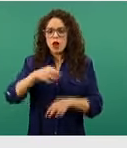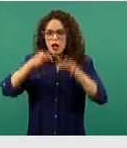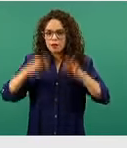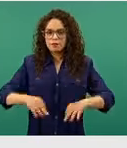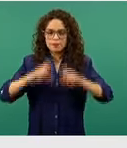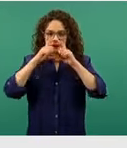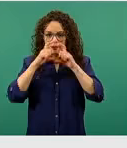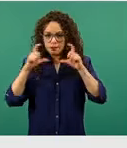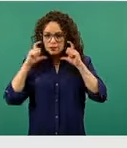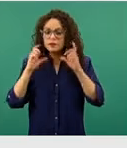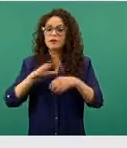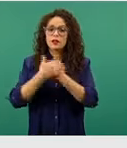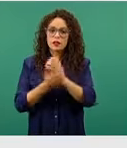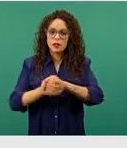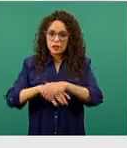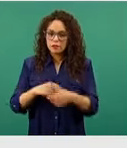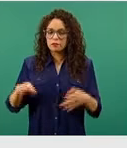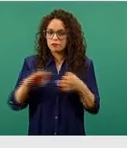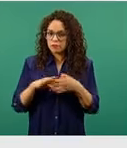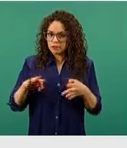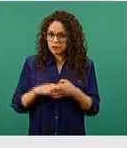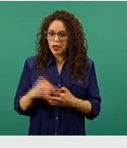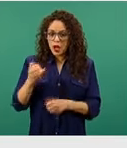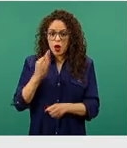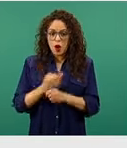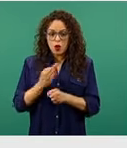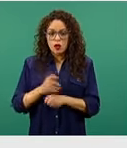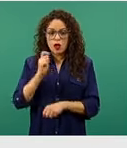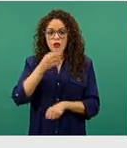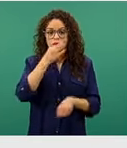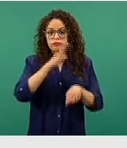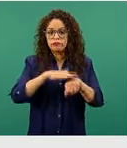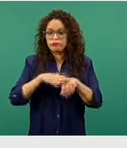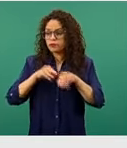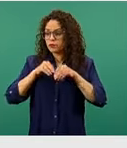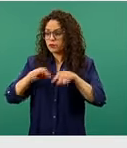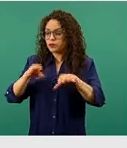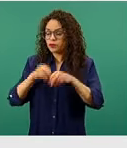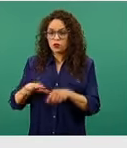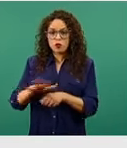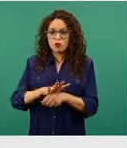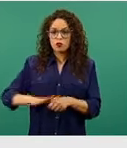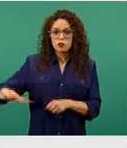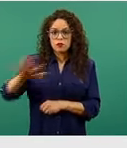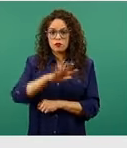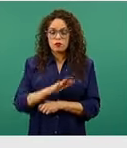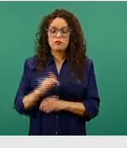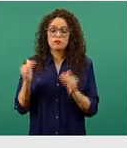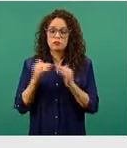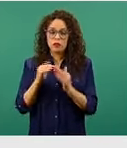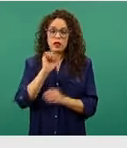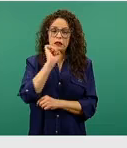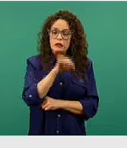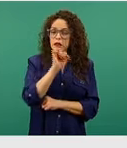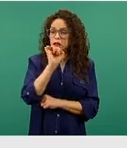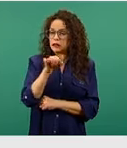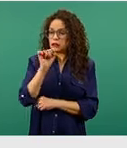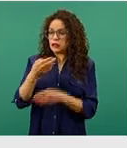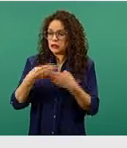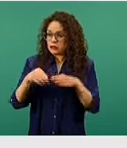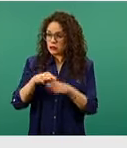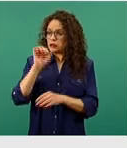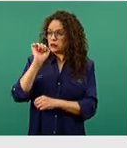lavado de manos, la prevención, la promoción que estamos haciendo literalmente a nivel comunitario, casa por casa, con el apoyo de autoridades